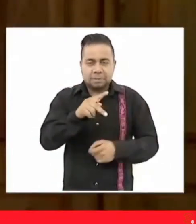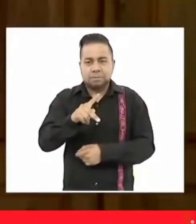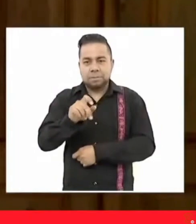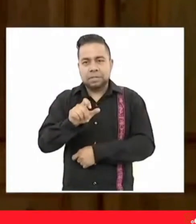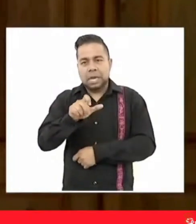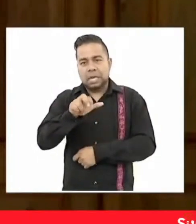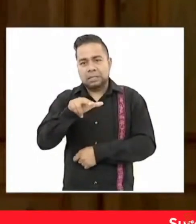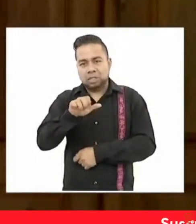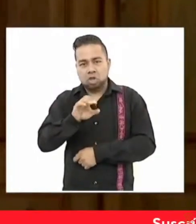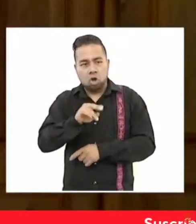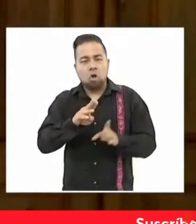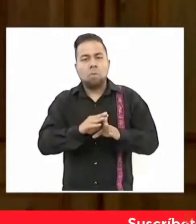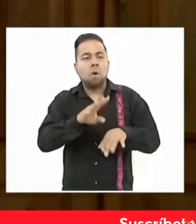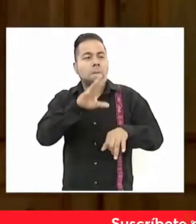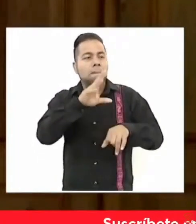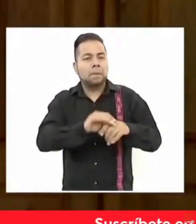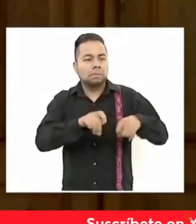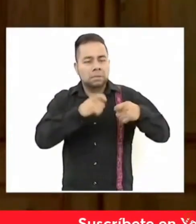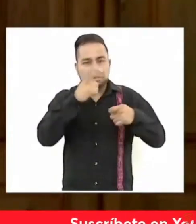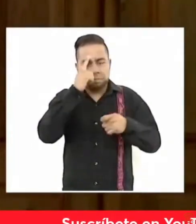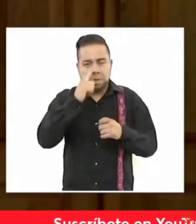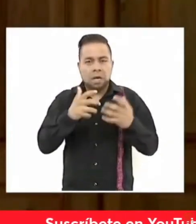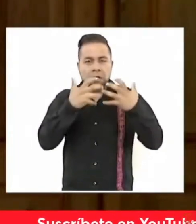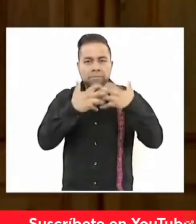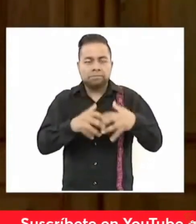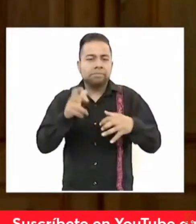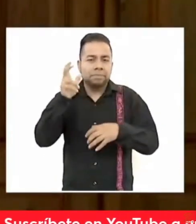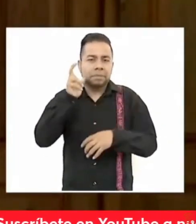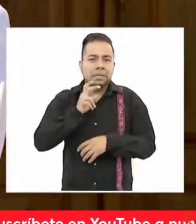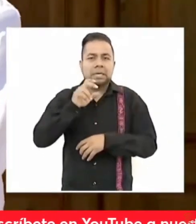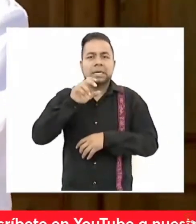las concesiones de la compañía petrolera El Águila.